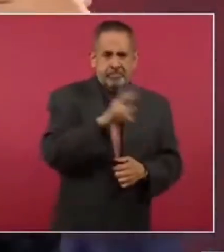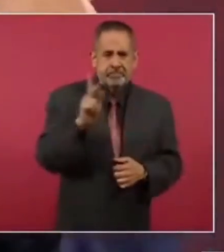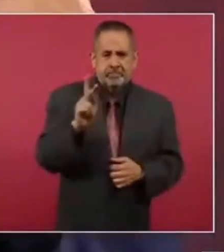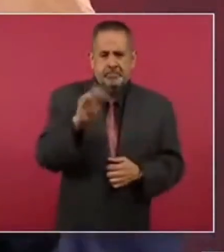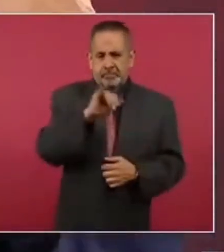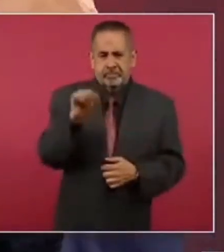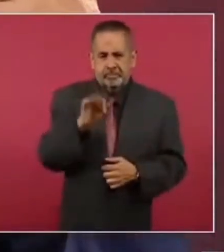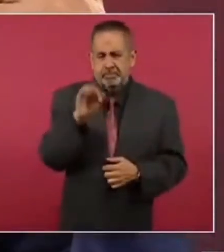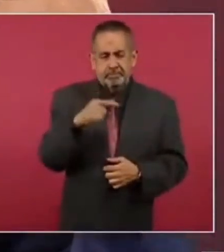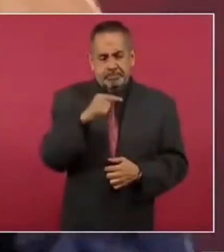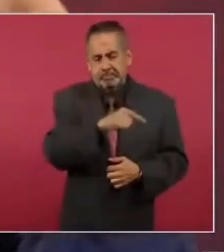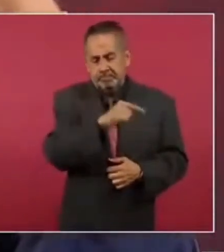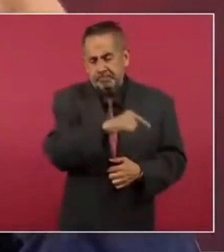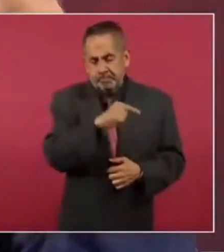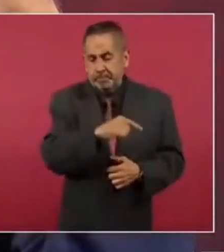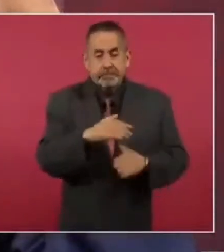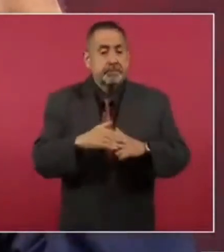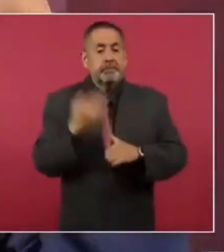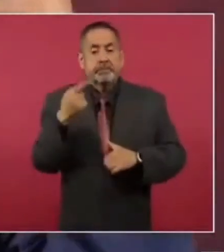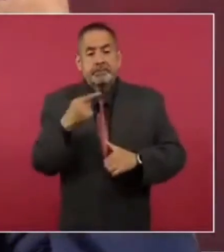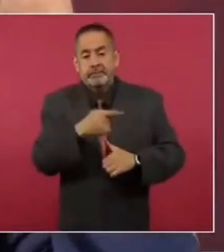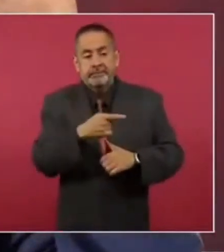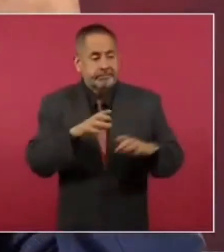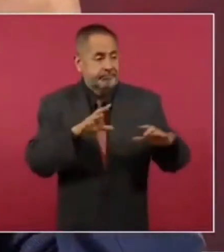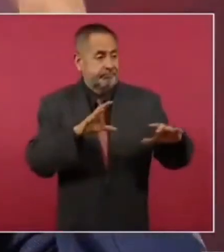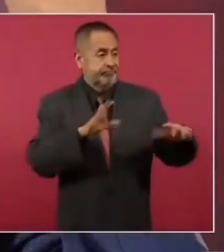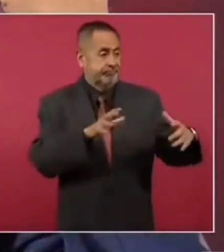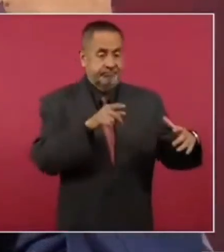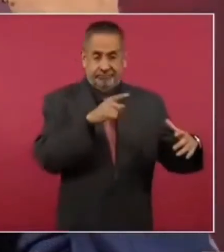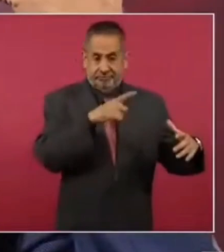porque es un poder